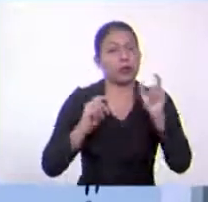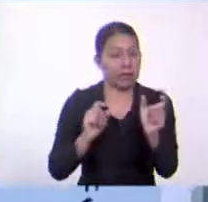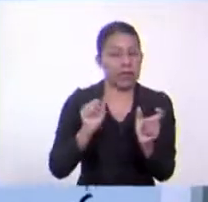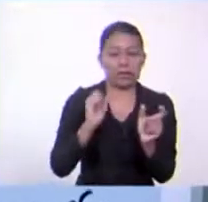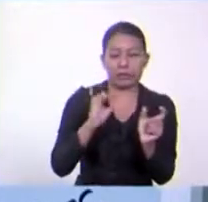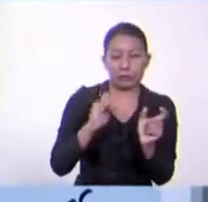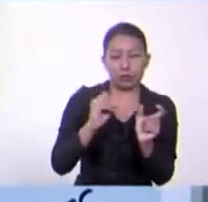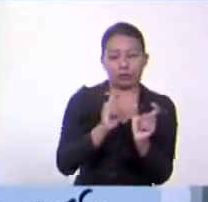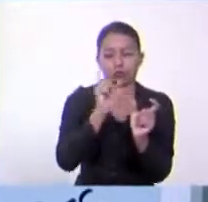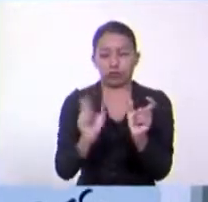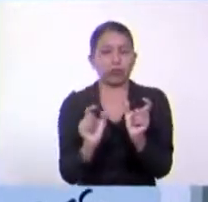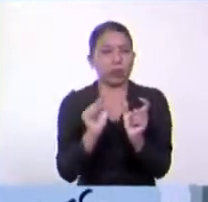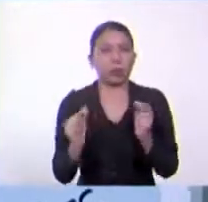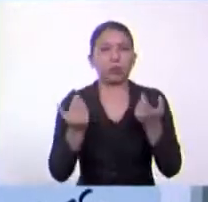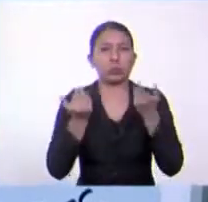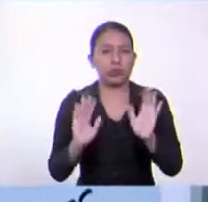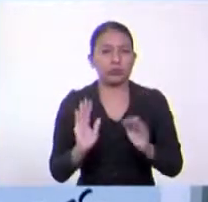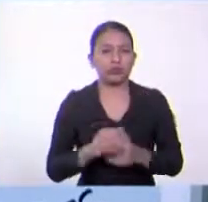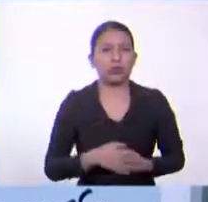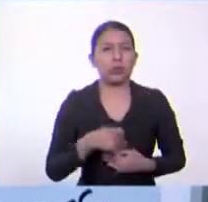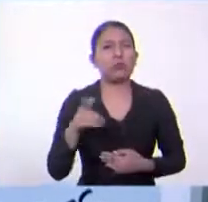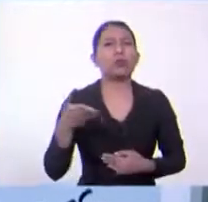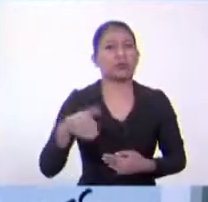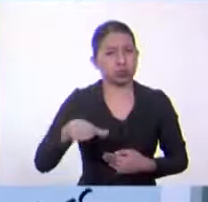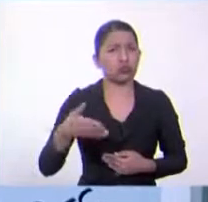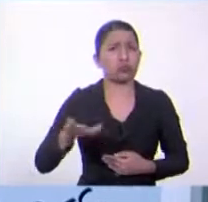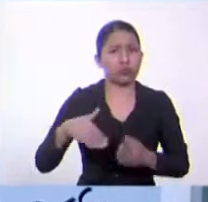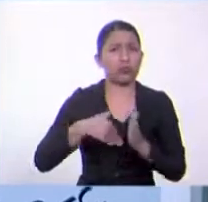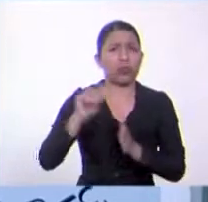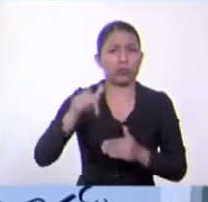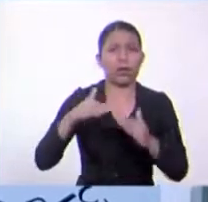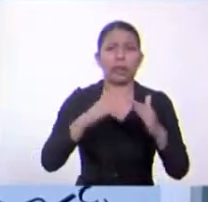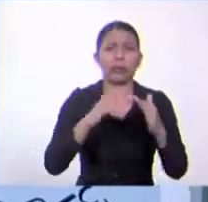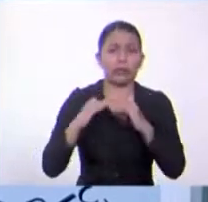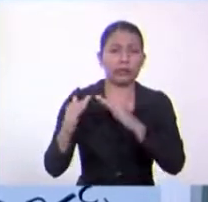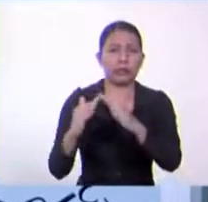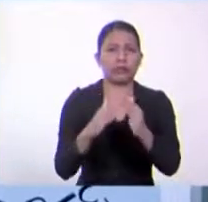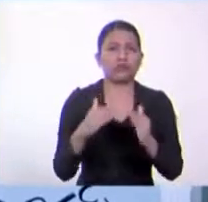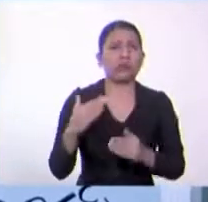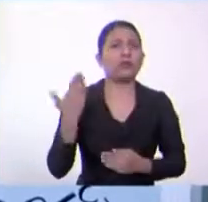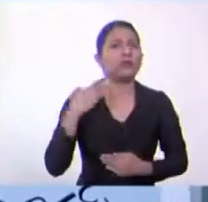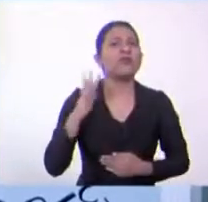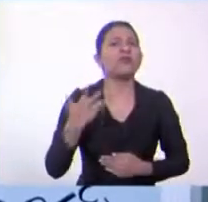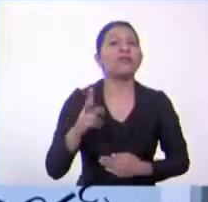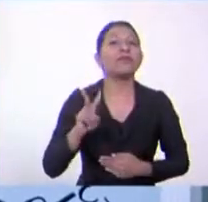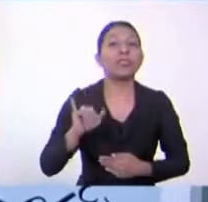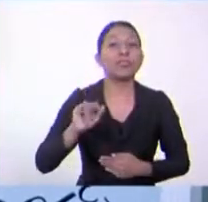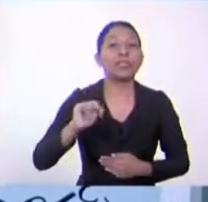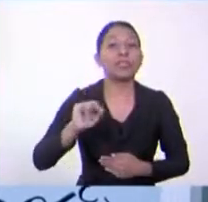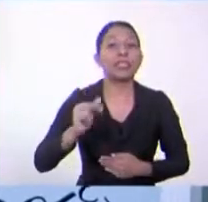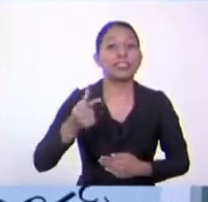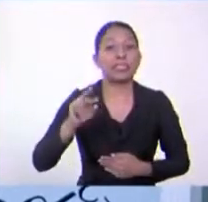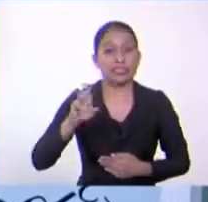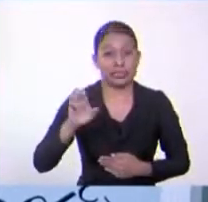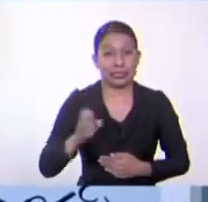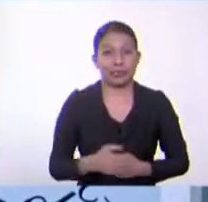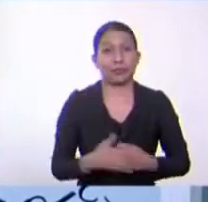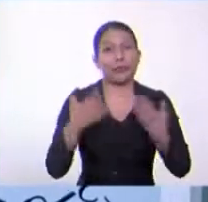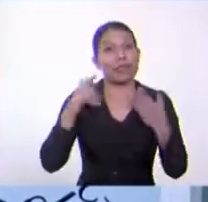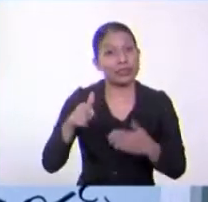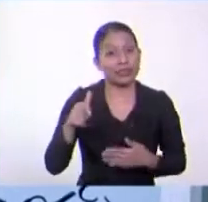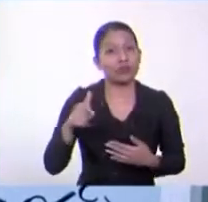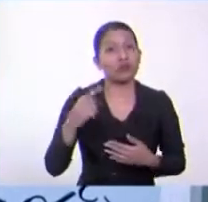Este ácido acético es muy utilizado en nuestros hogares, pues es el vinagre, pero el que utilizamos es